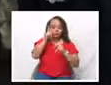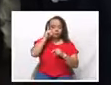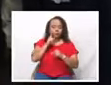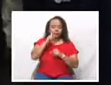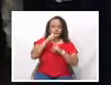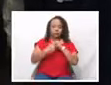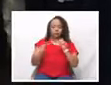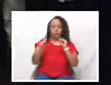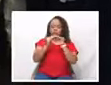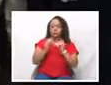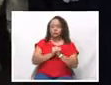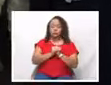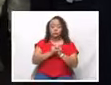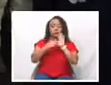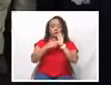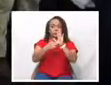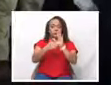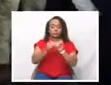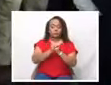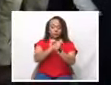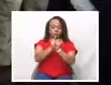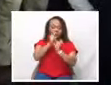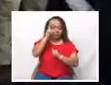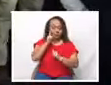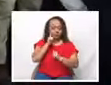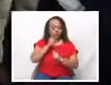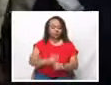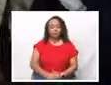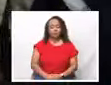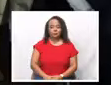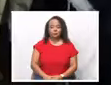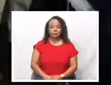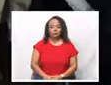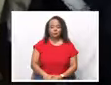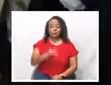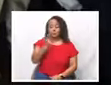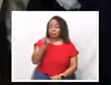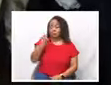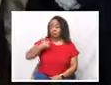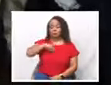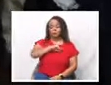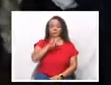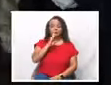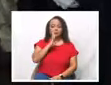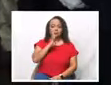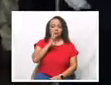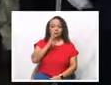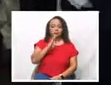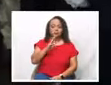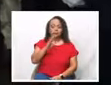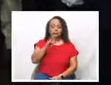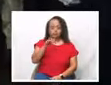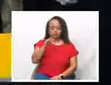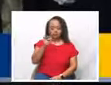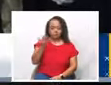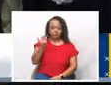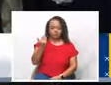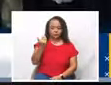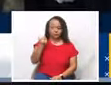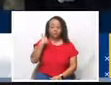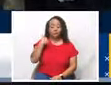vez más, lo que representa Limón, el deporte limonense. Bueno, y hace poco estábamos hablando, Mora, de que